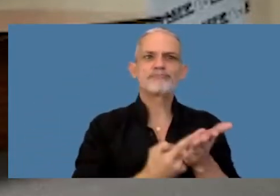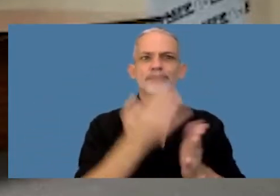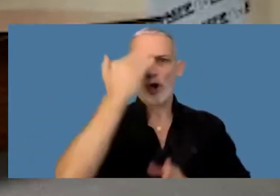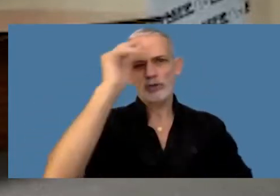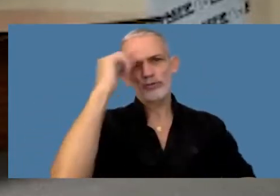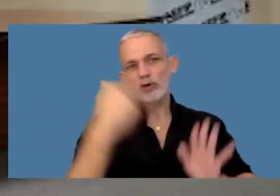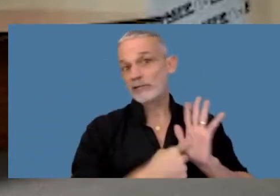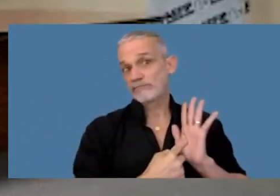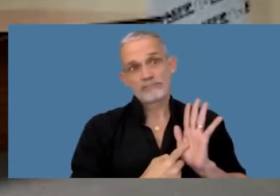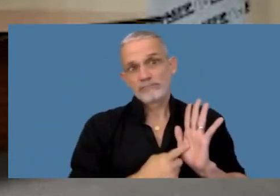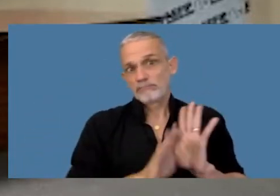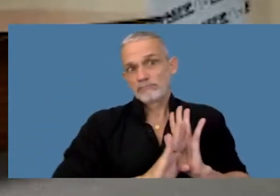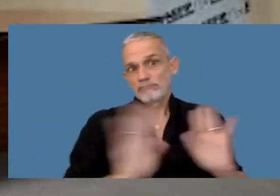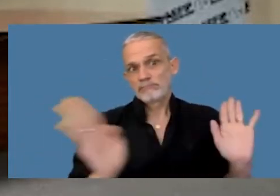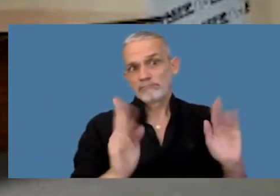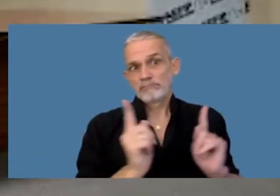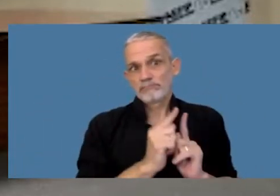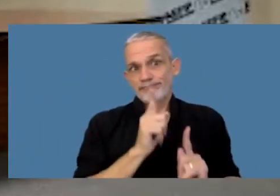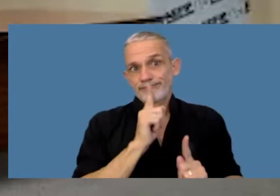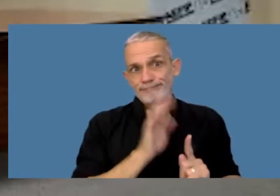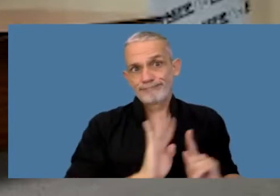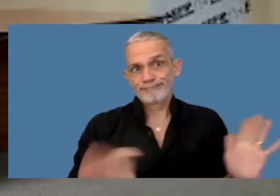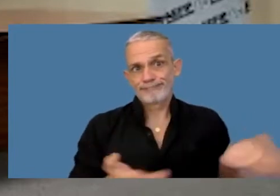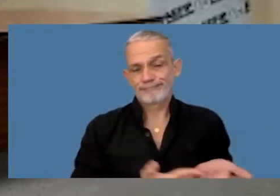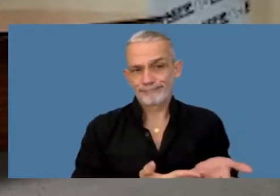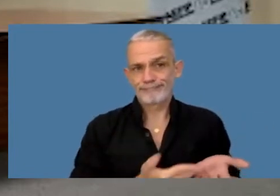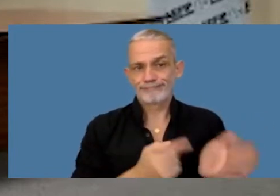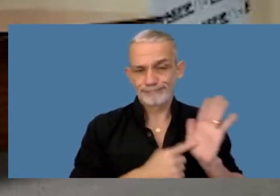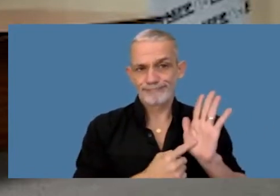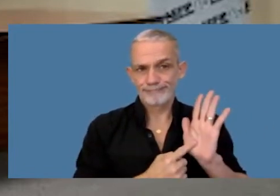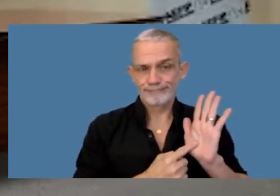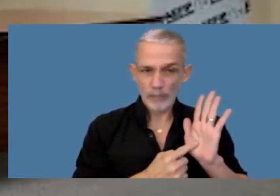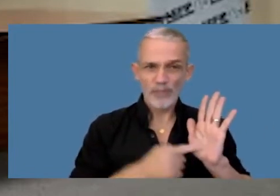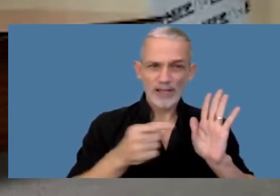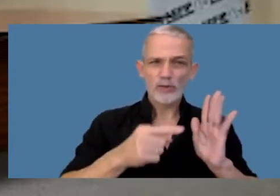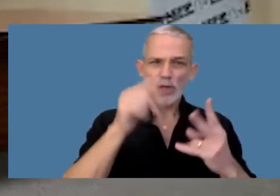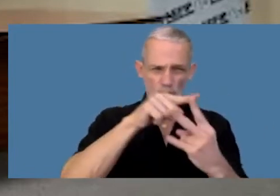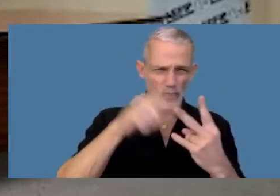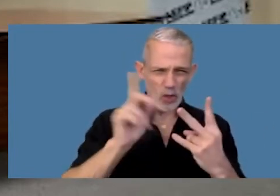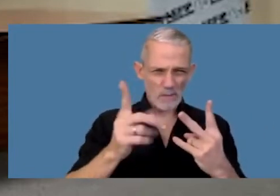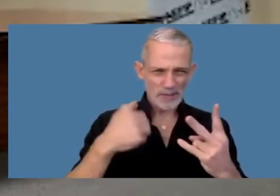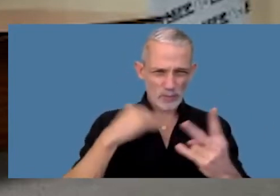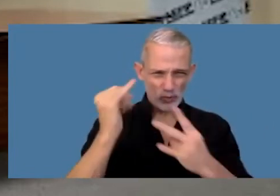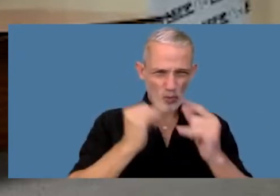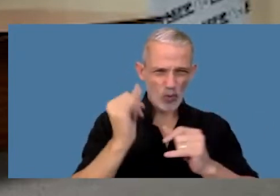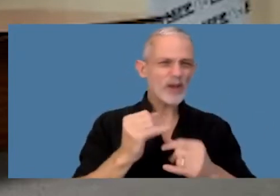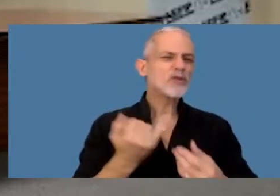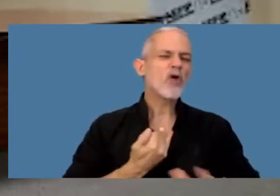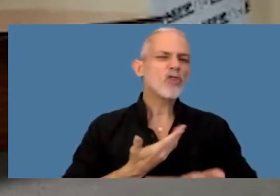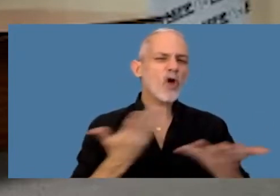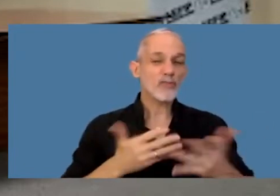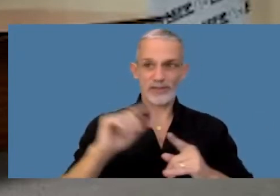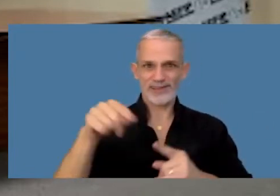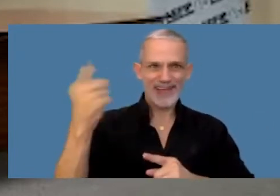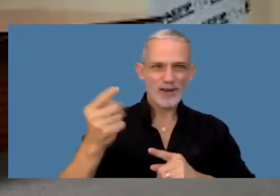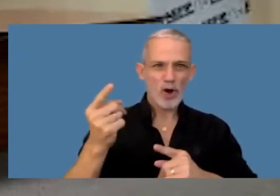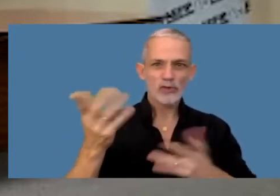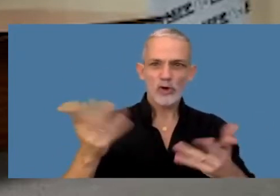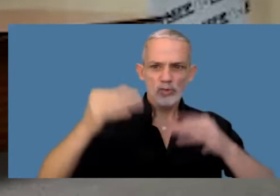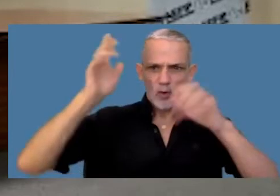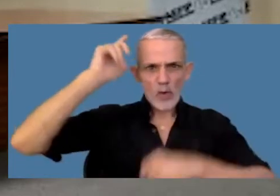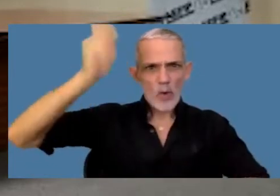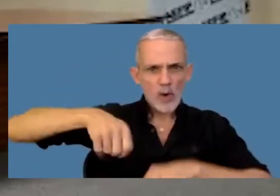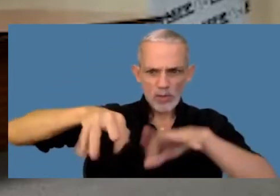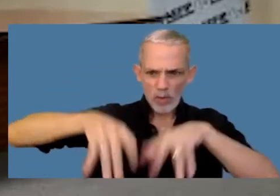Constitución. Y esto aparece, estas dos cosas que estoy diciendo aparecen en otro pronunciamiento del